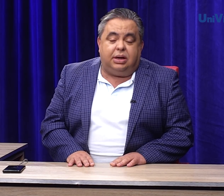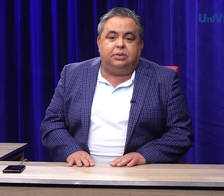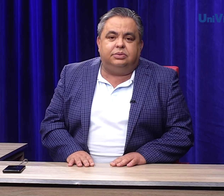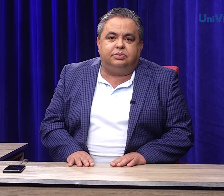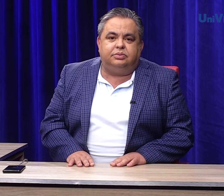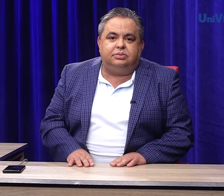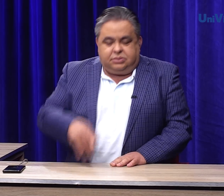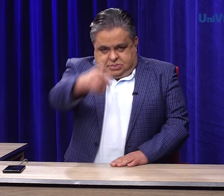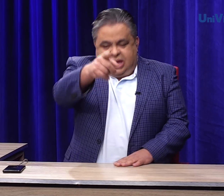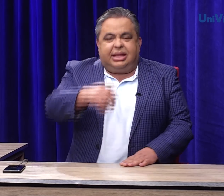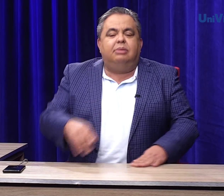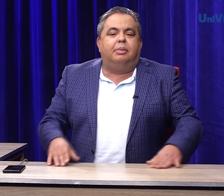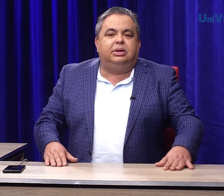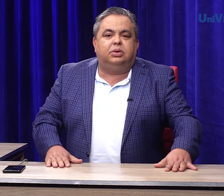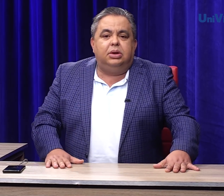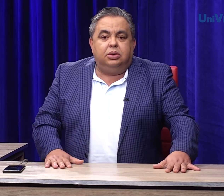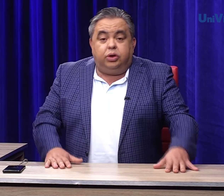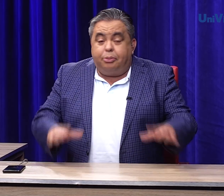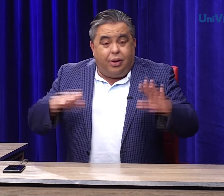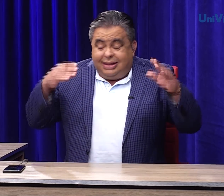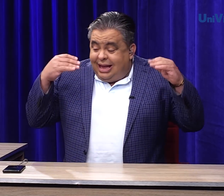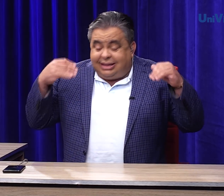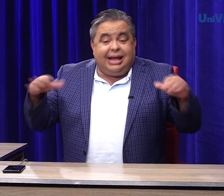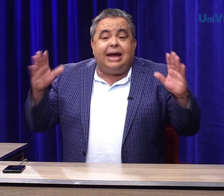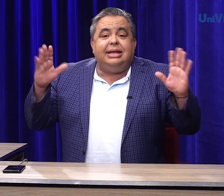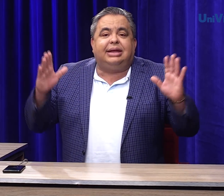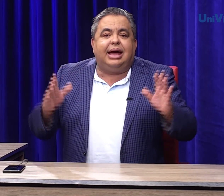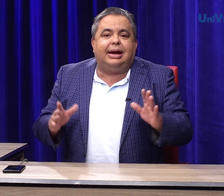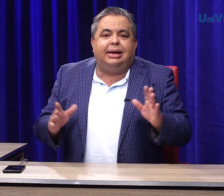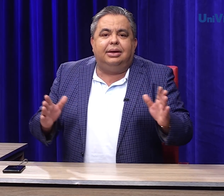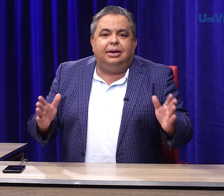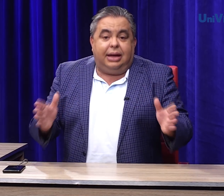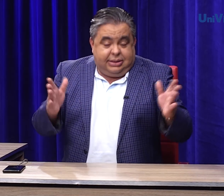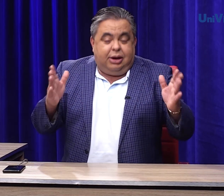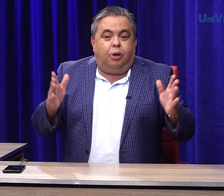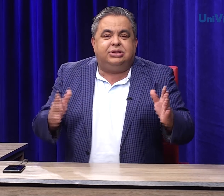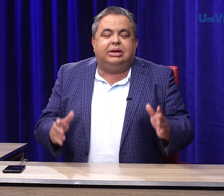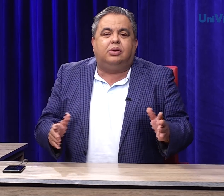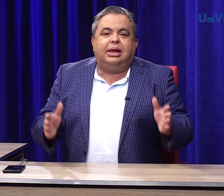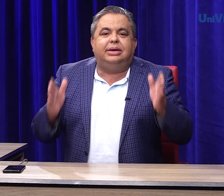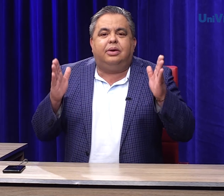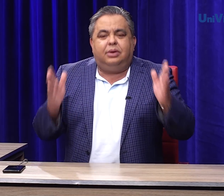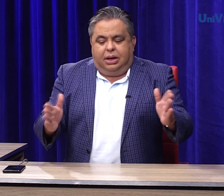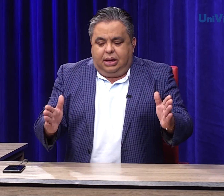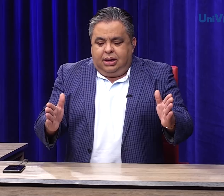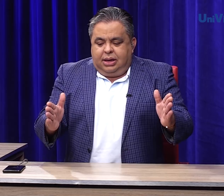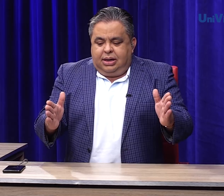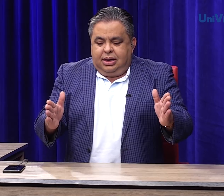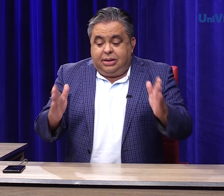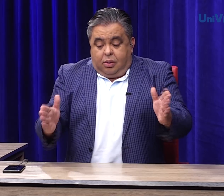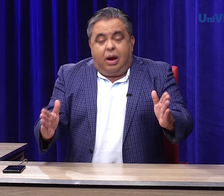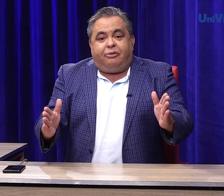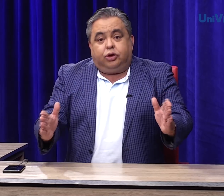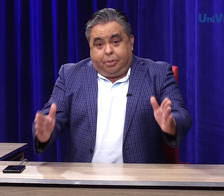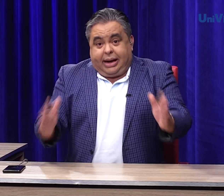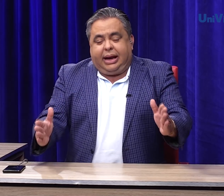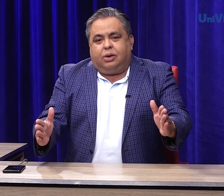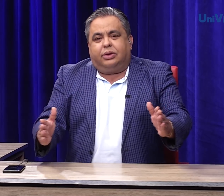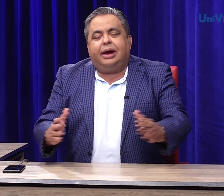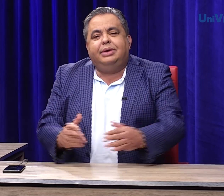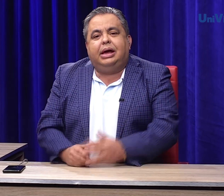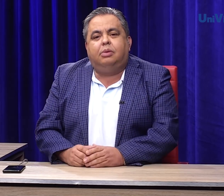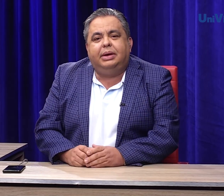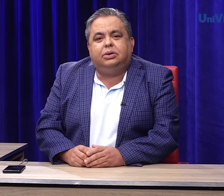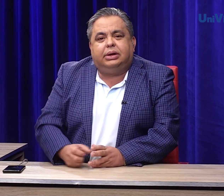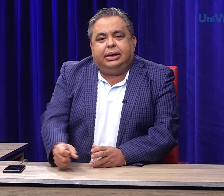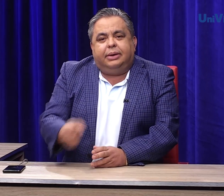nuestro Serrano. Este es el momento donde por entregar y entregarle, entre los obsequios que le dieron una foto para que